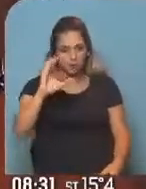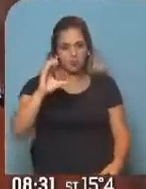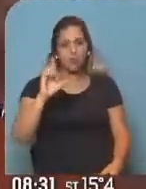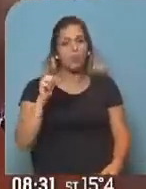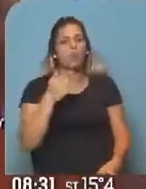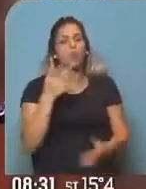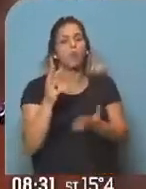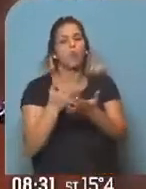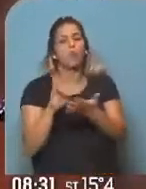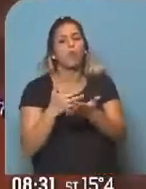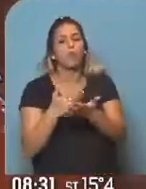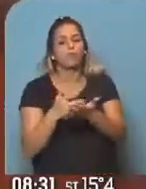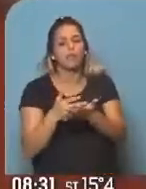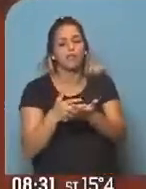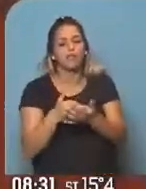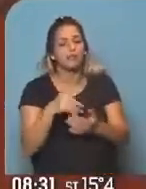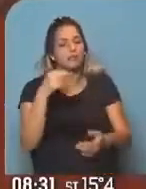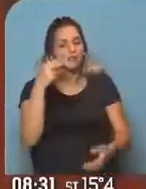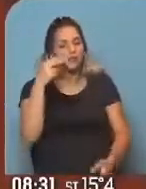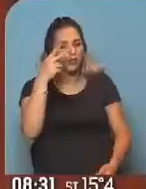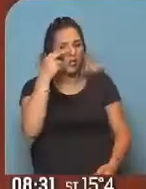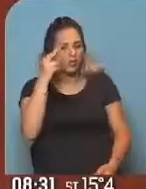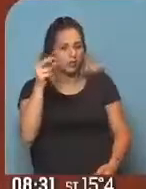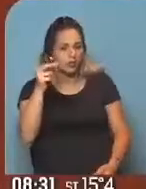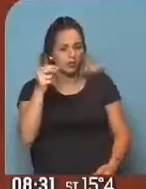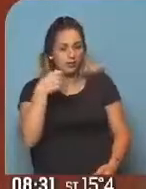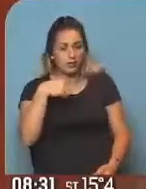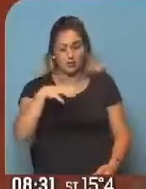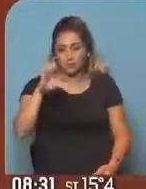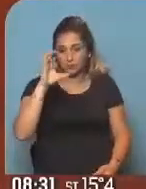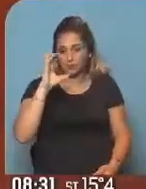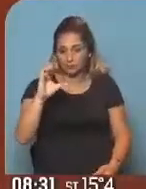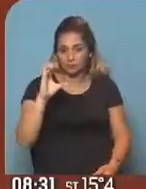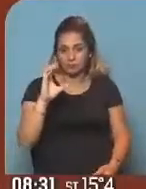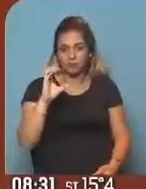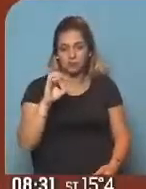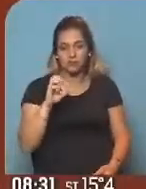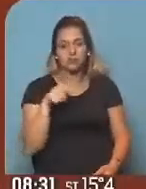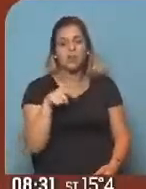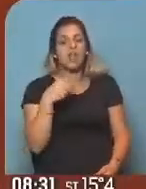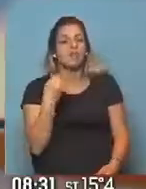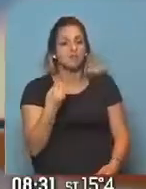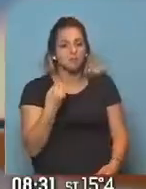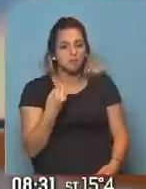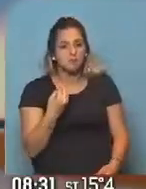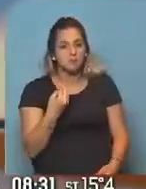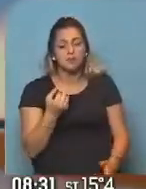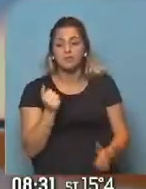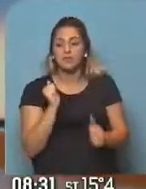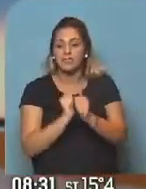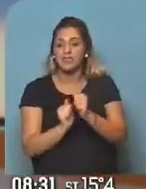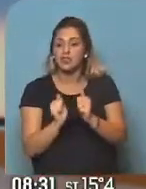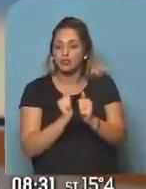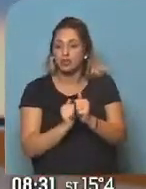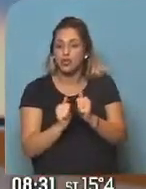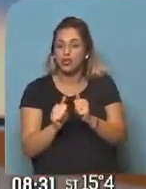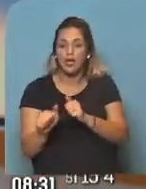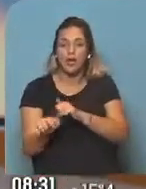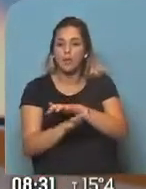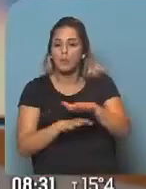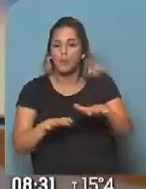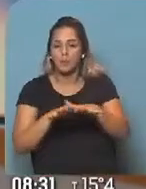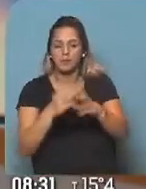páginas tienen 800 800 y pico es como una biblia y es nada más ni nada menos que la historia del movimiento estudiantil